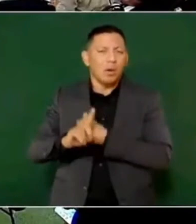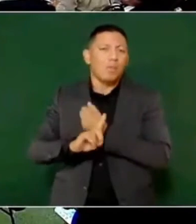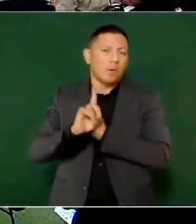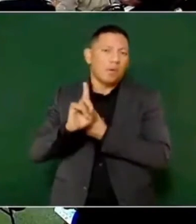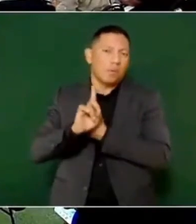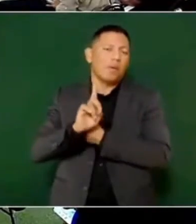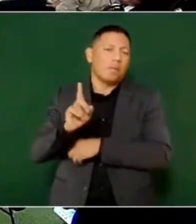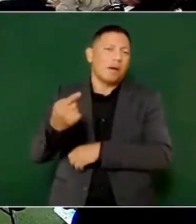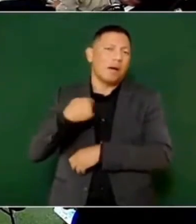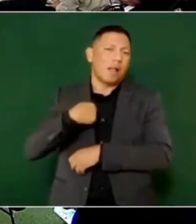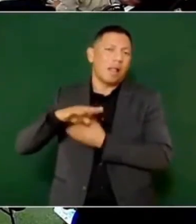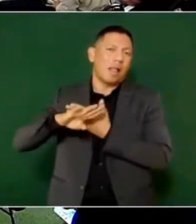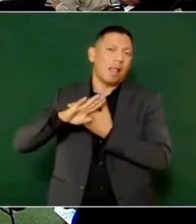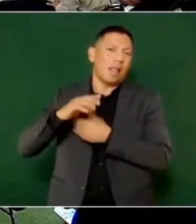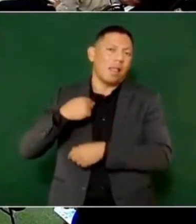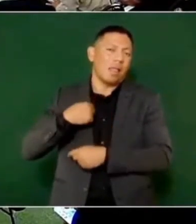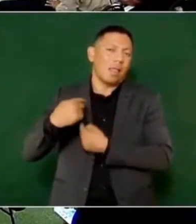conmigo,